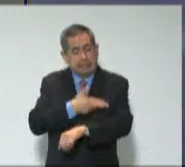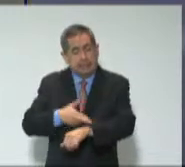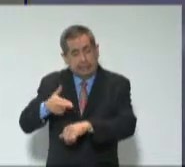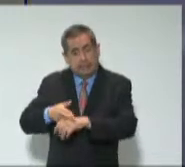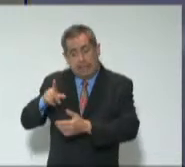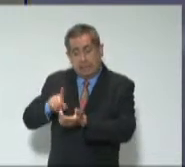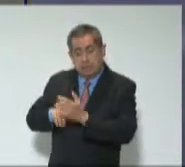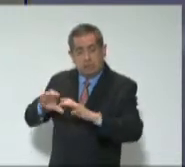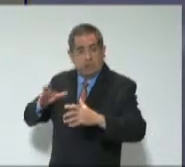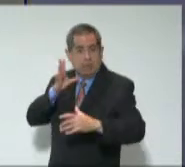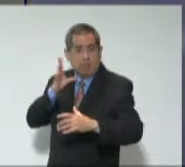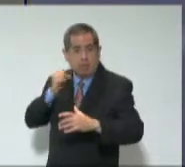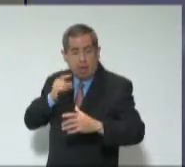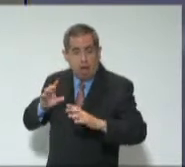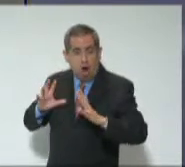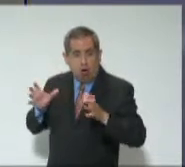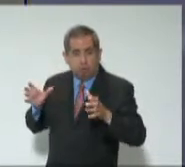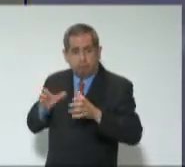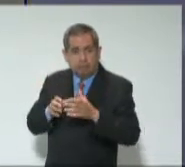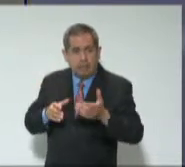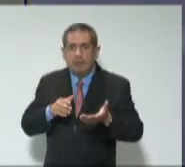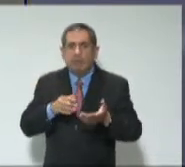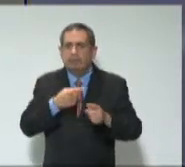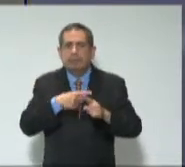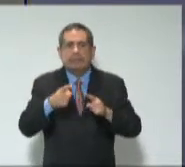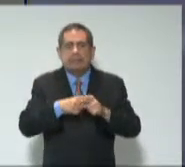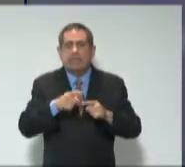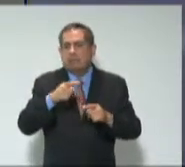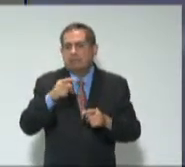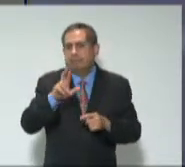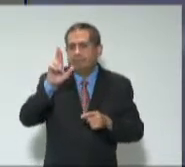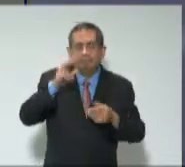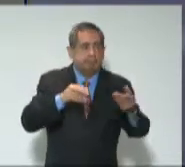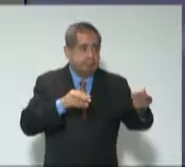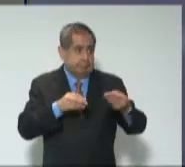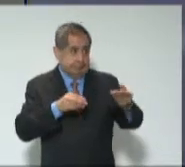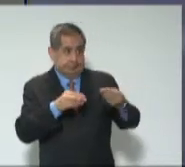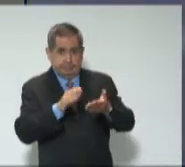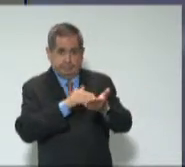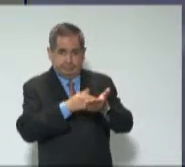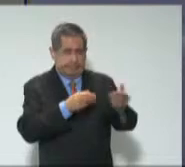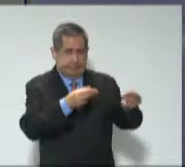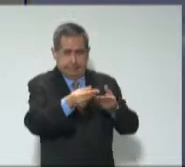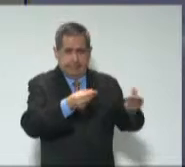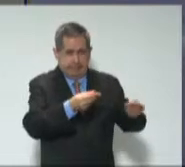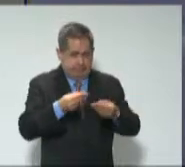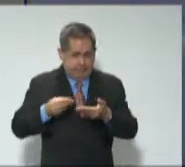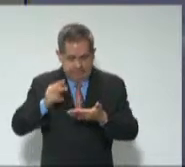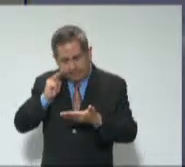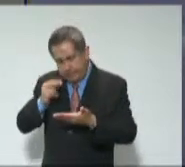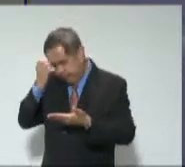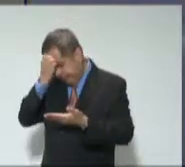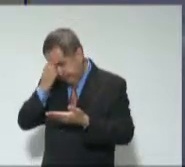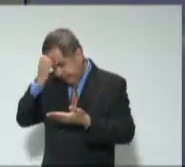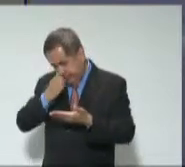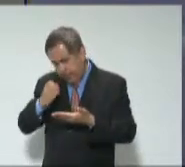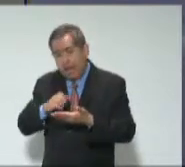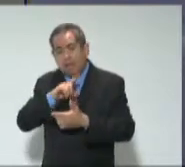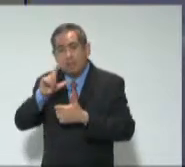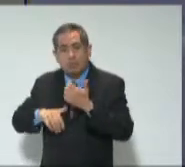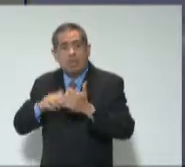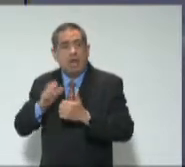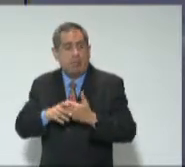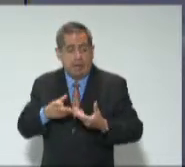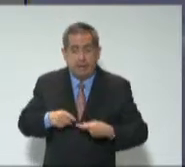interno primero de recepción y después de envío de los expedientes a las